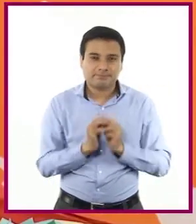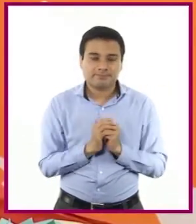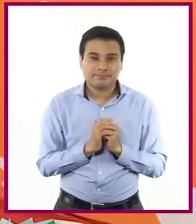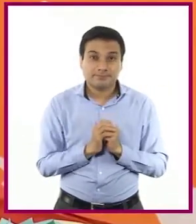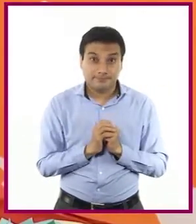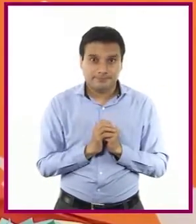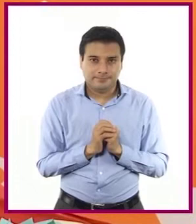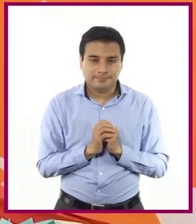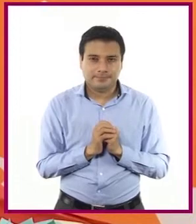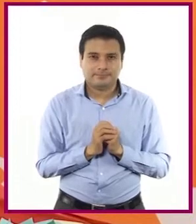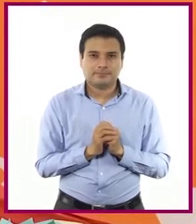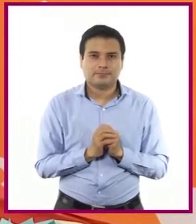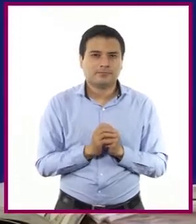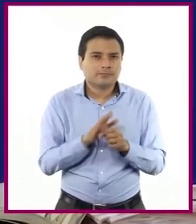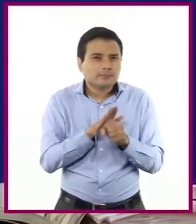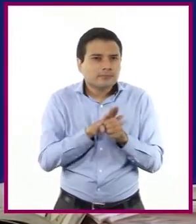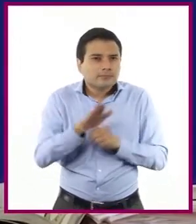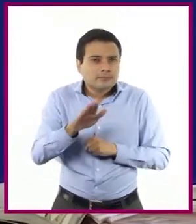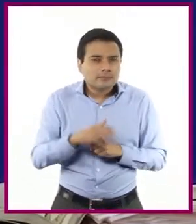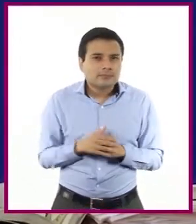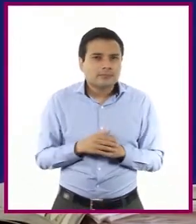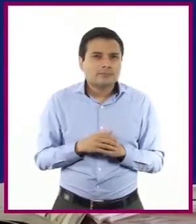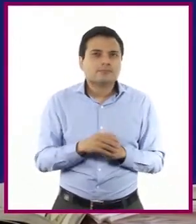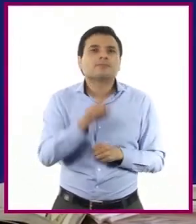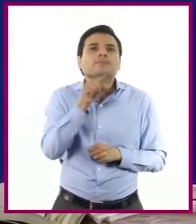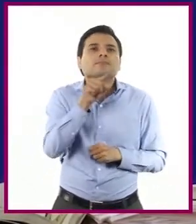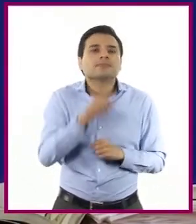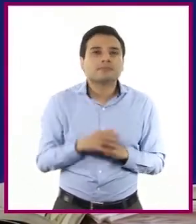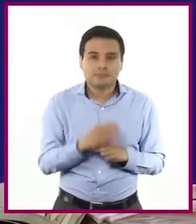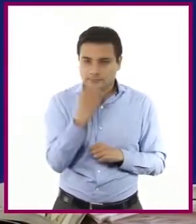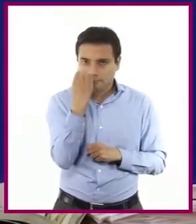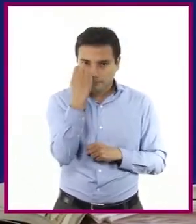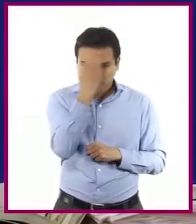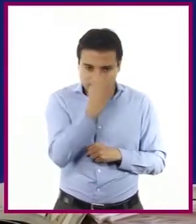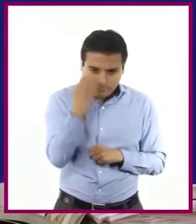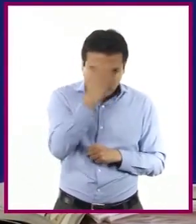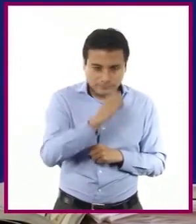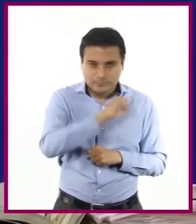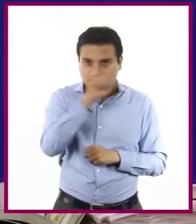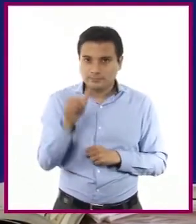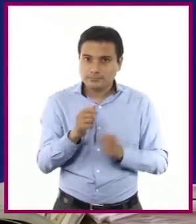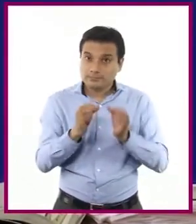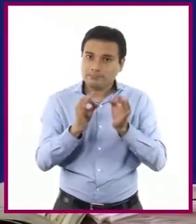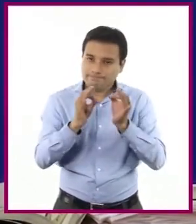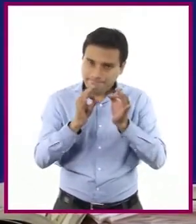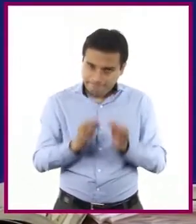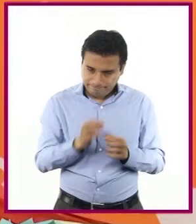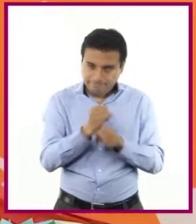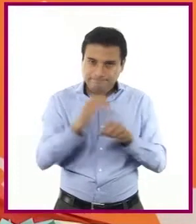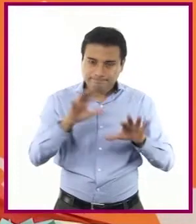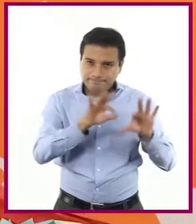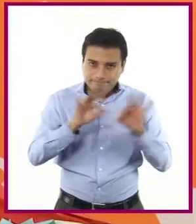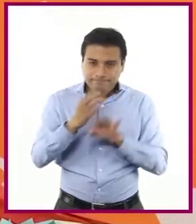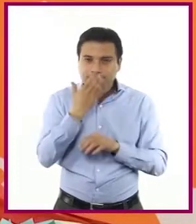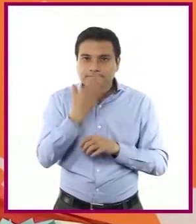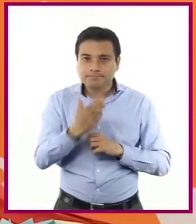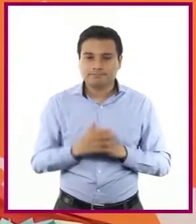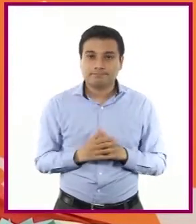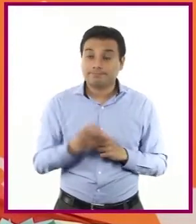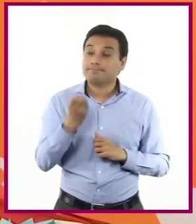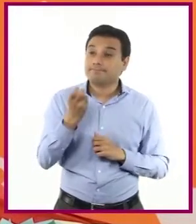Identificar de qué fuentes provienen los textos sirve para una selección más exacta de la información. Así